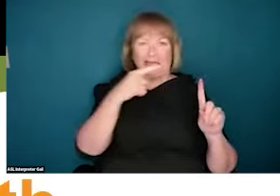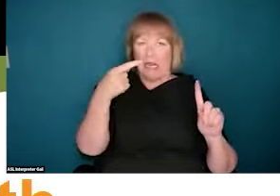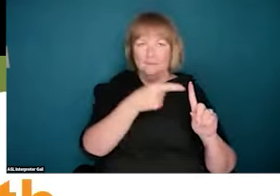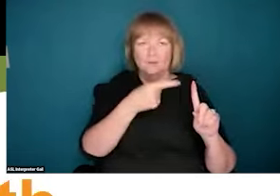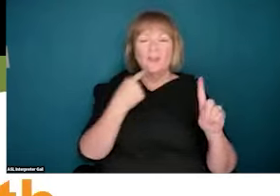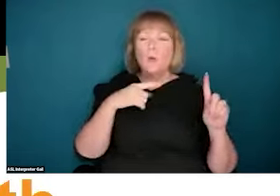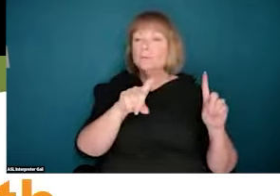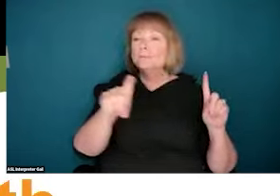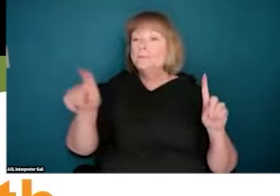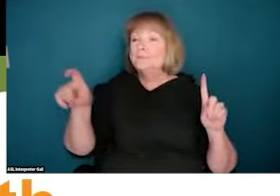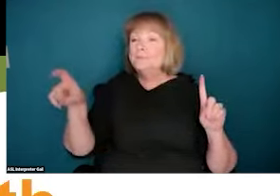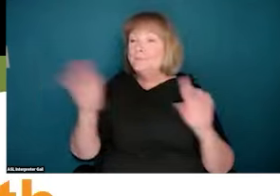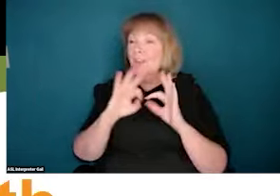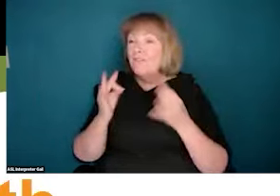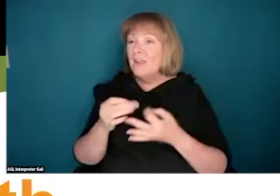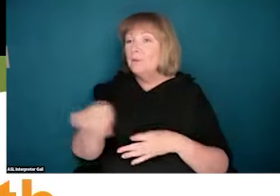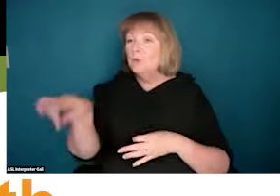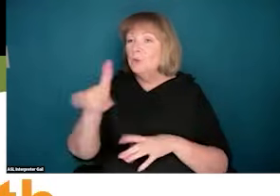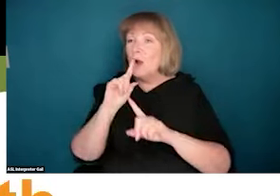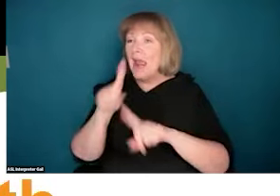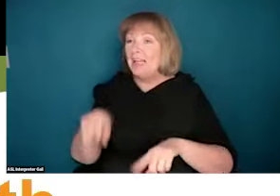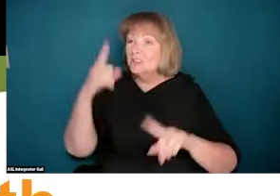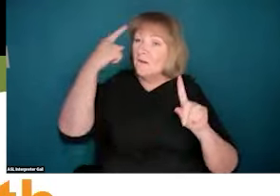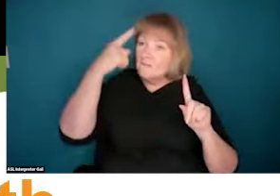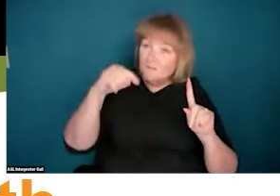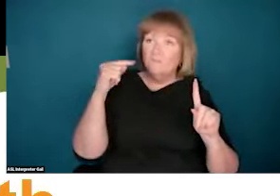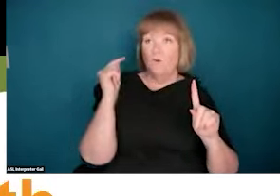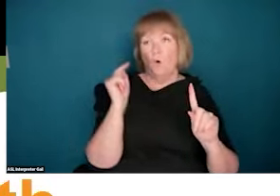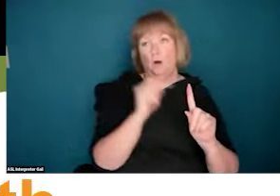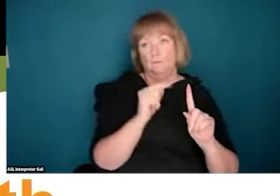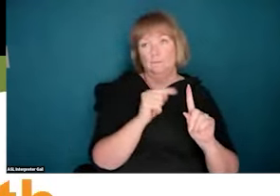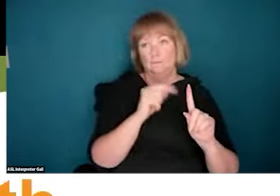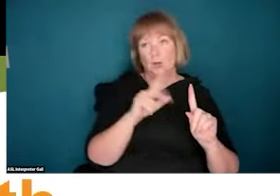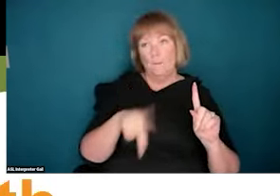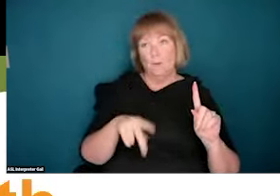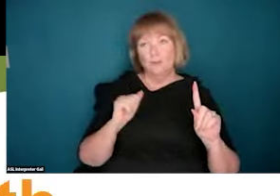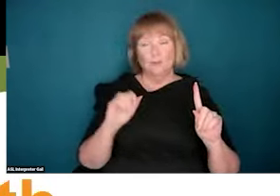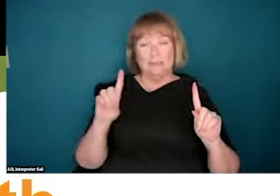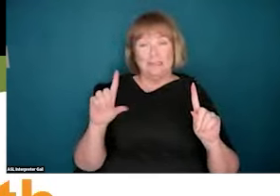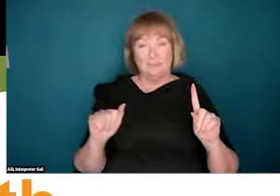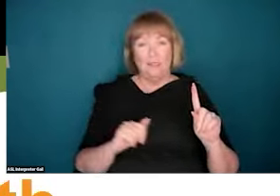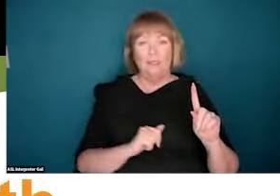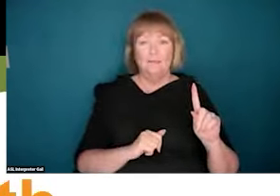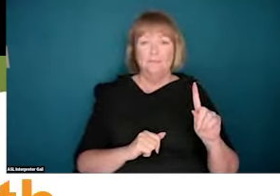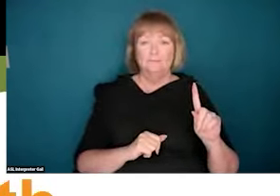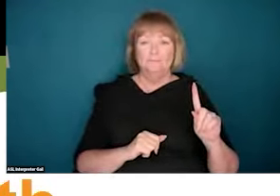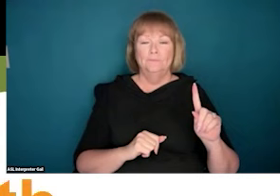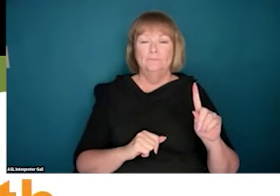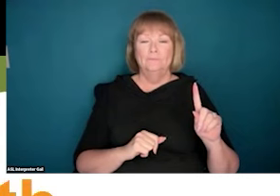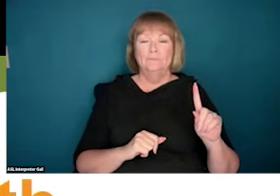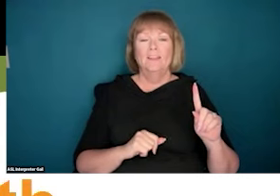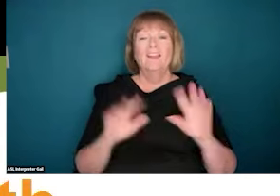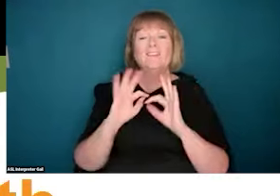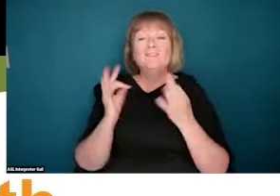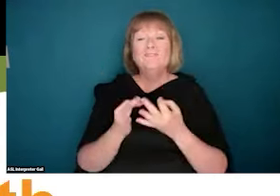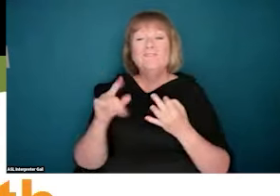tenido la experiencia profesional a la cual usted se vuelca para preguntarle cómo es que usted puede tomar